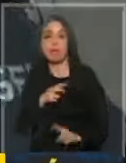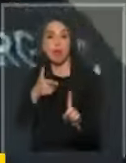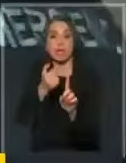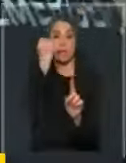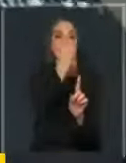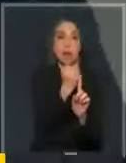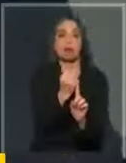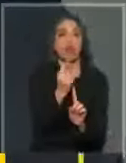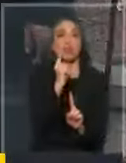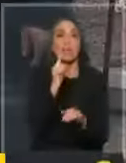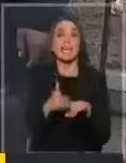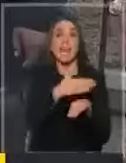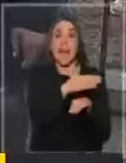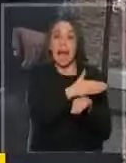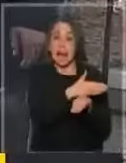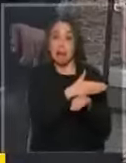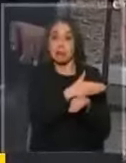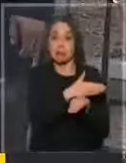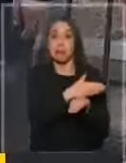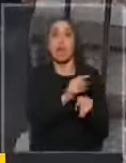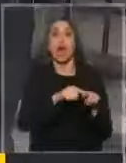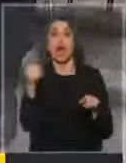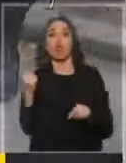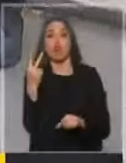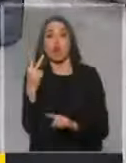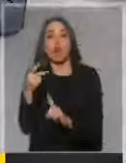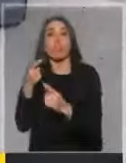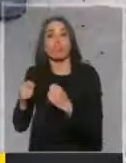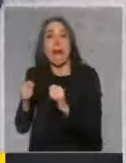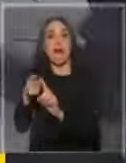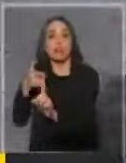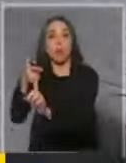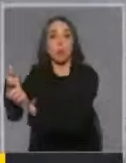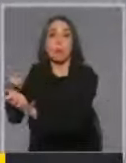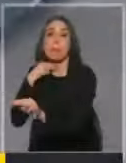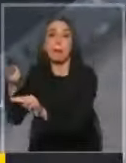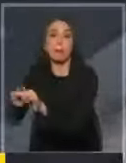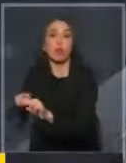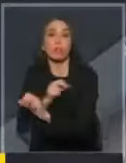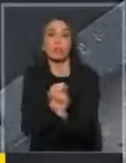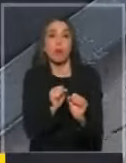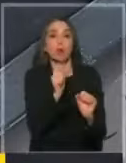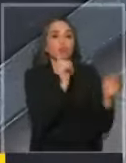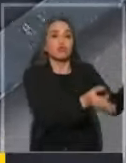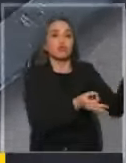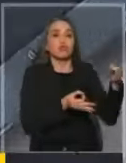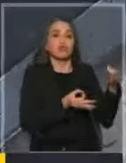órdenes de detención por 2 homicidios frustrados. Alfonso. Perfecto, Seba, muchas gracias, muy buenas noches.